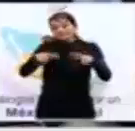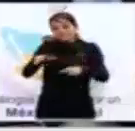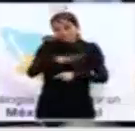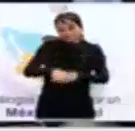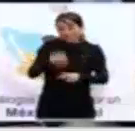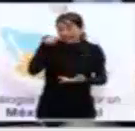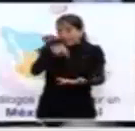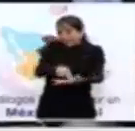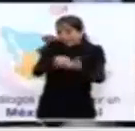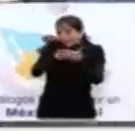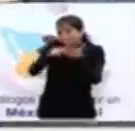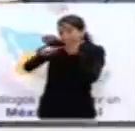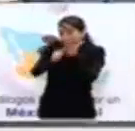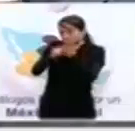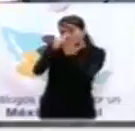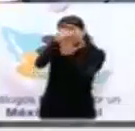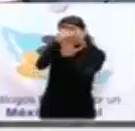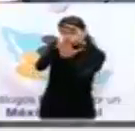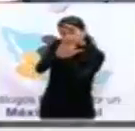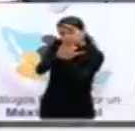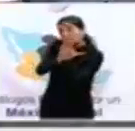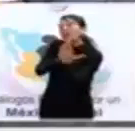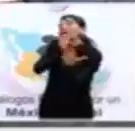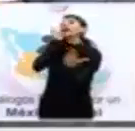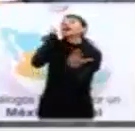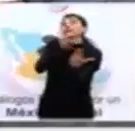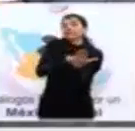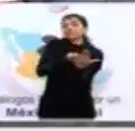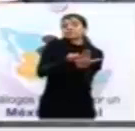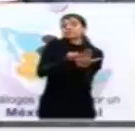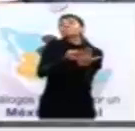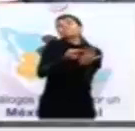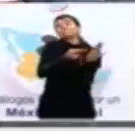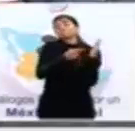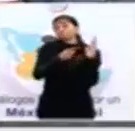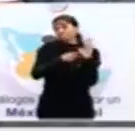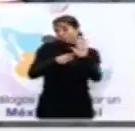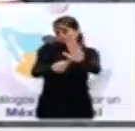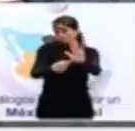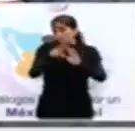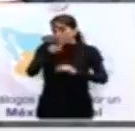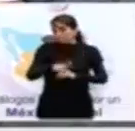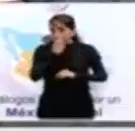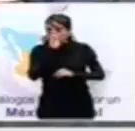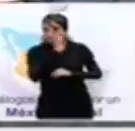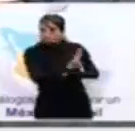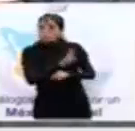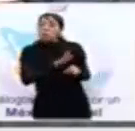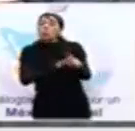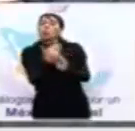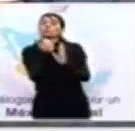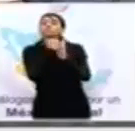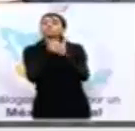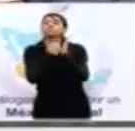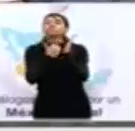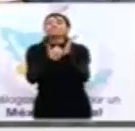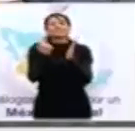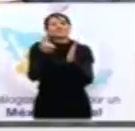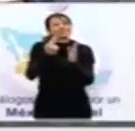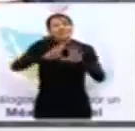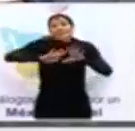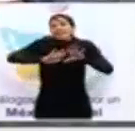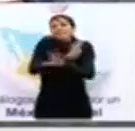reconoce varios sectores que son claves para el futuro, o sea, se requiere un cambio de paradigma, eso lo firmamos también en